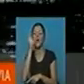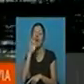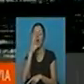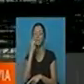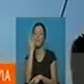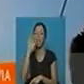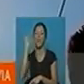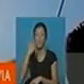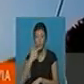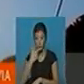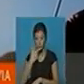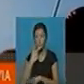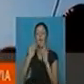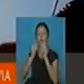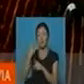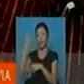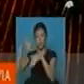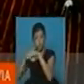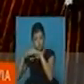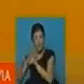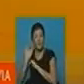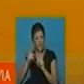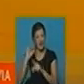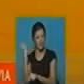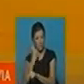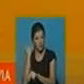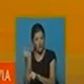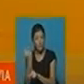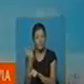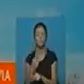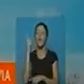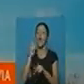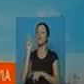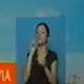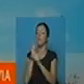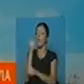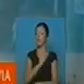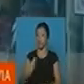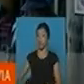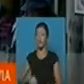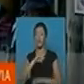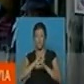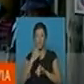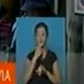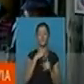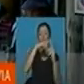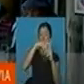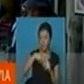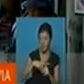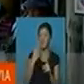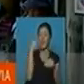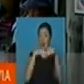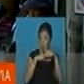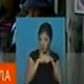Las reservas son otro punto crucial. Según fuentes del gobierno boliviano, si se suma el ahorro financiero en la banca